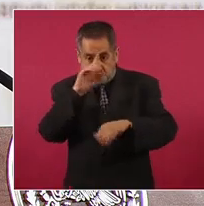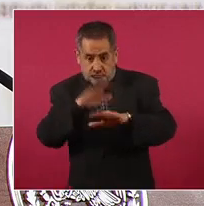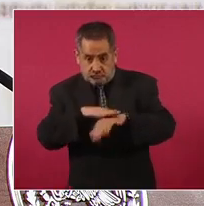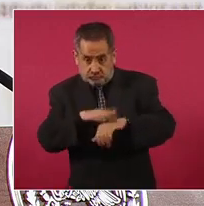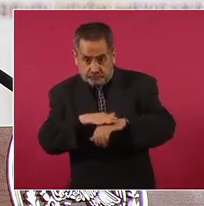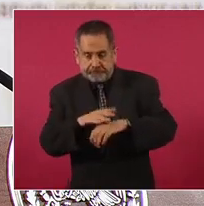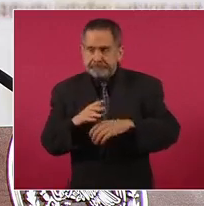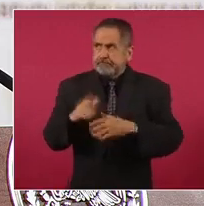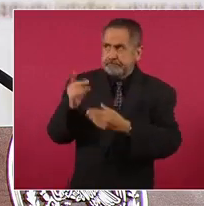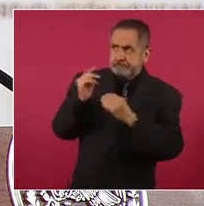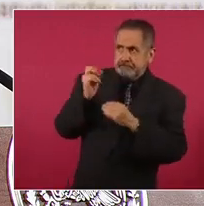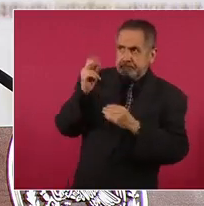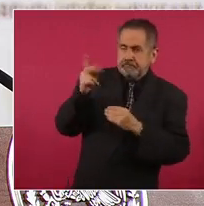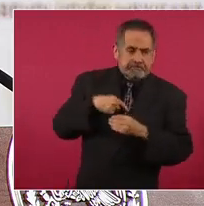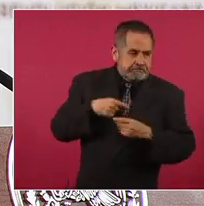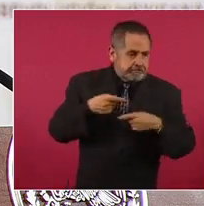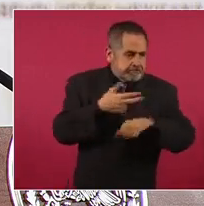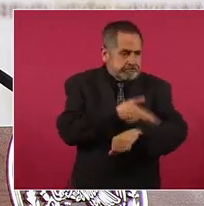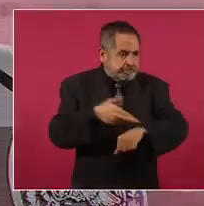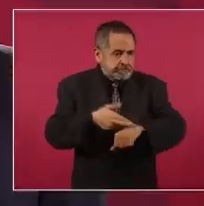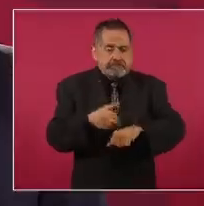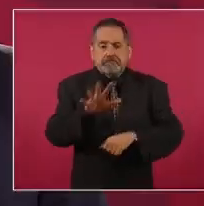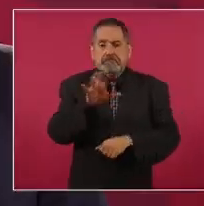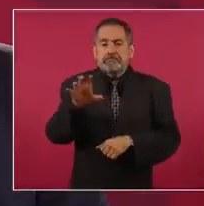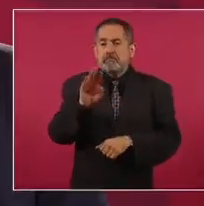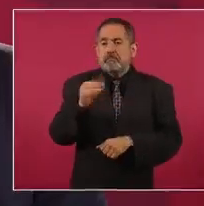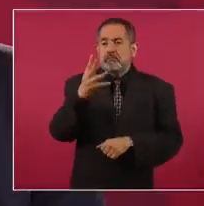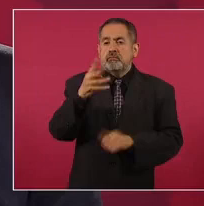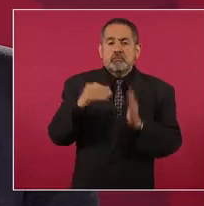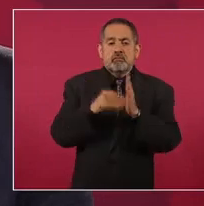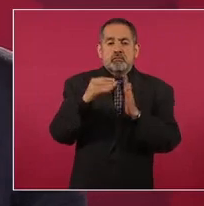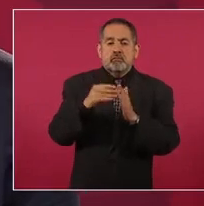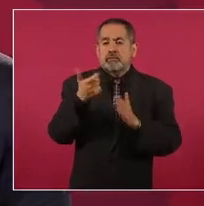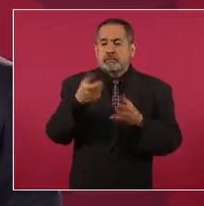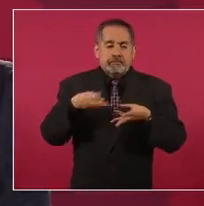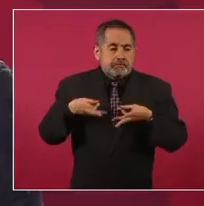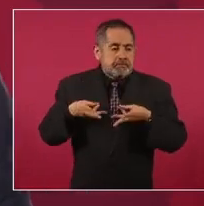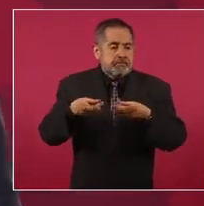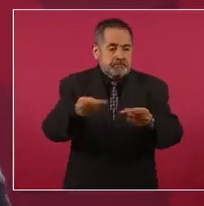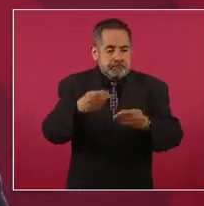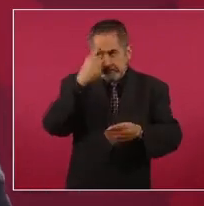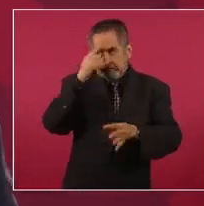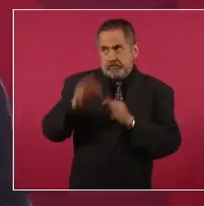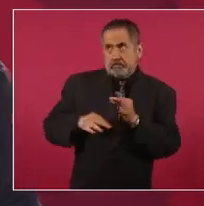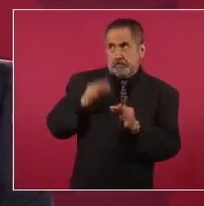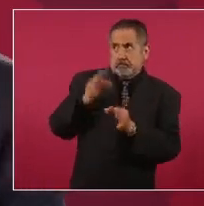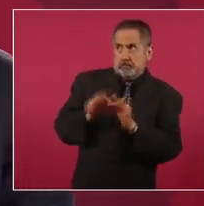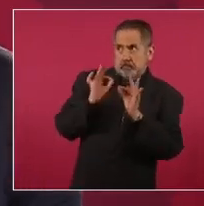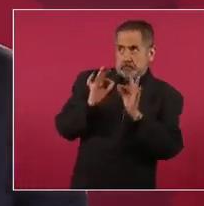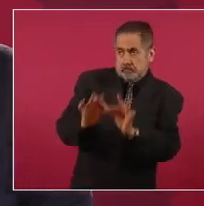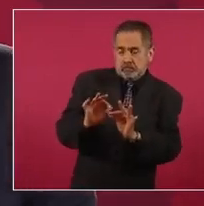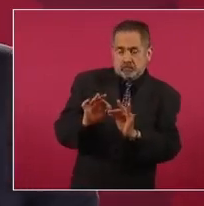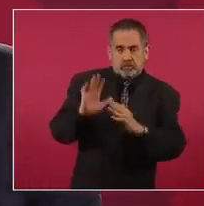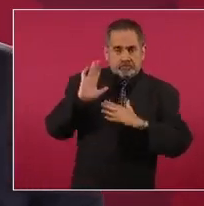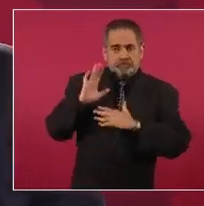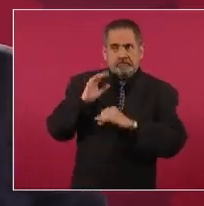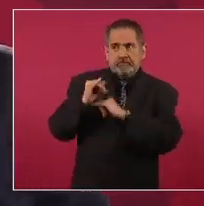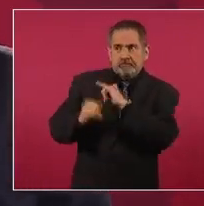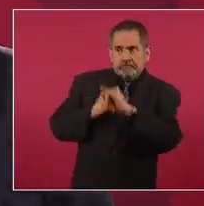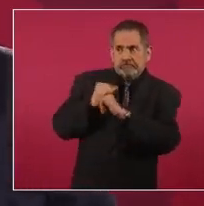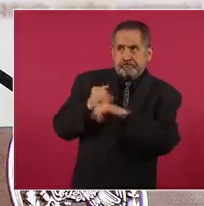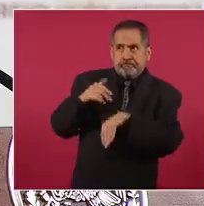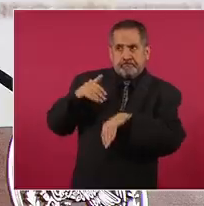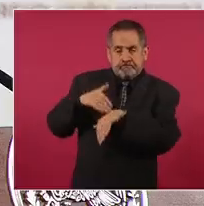hasta la fecha 544 millones de pesos por el cumplimiento de nuestras obligaciones nacionales e internacionales.